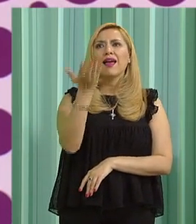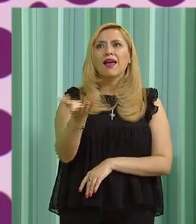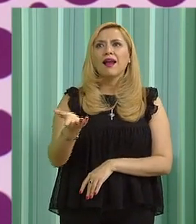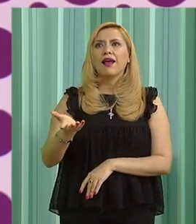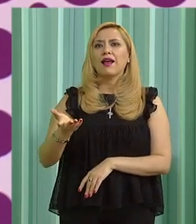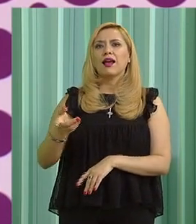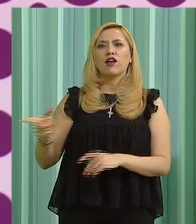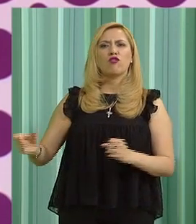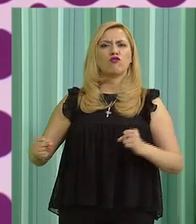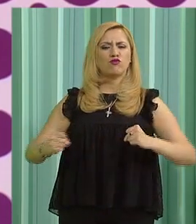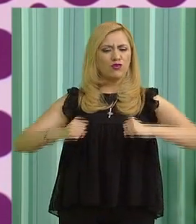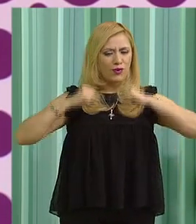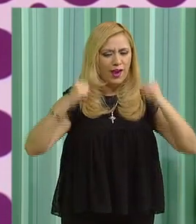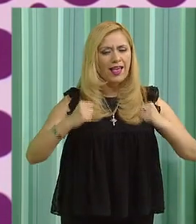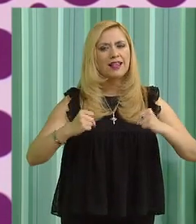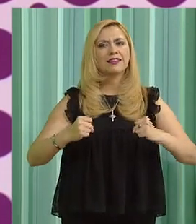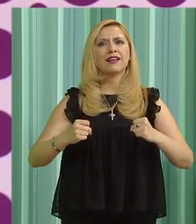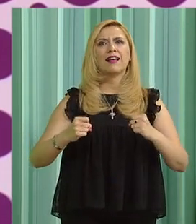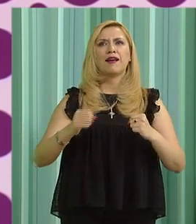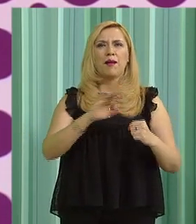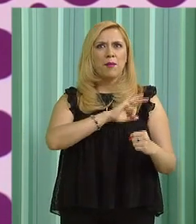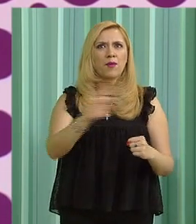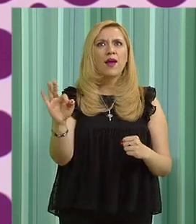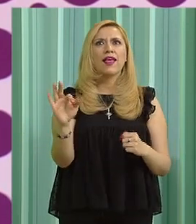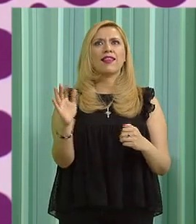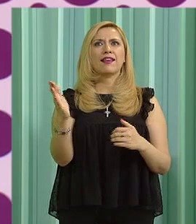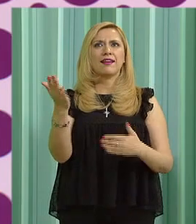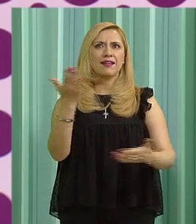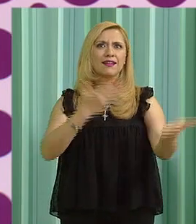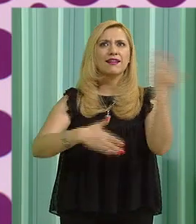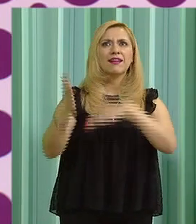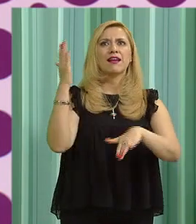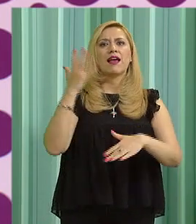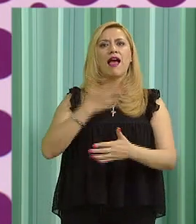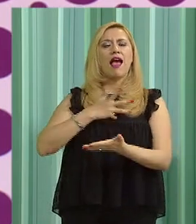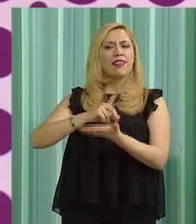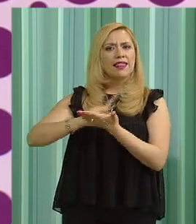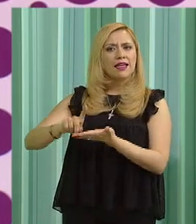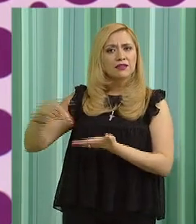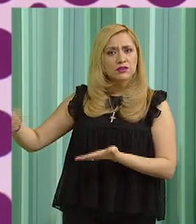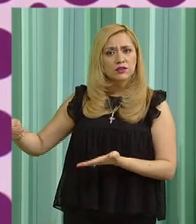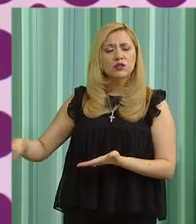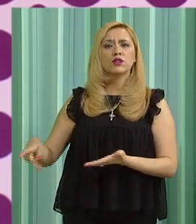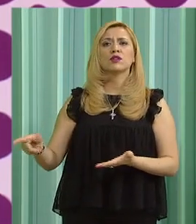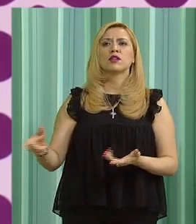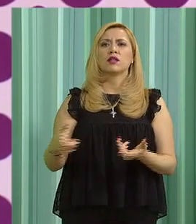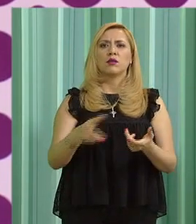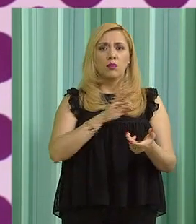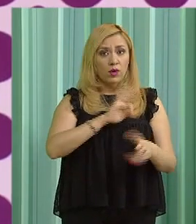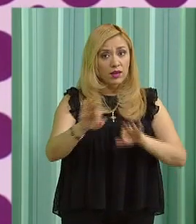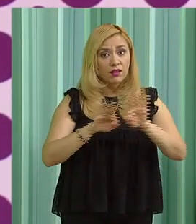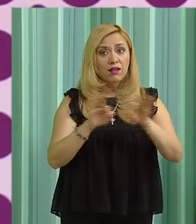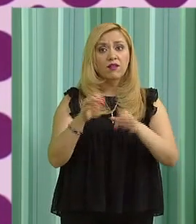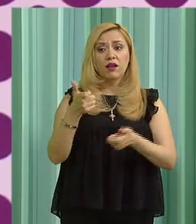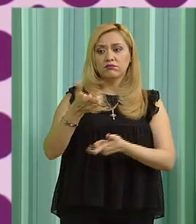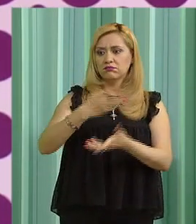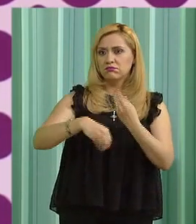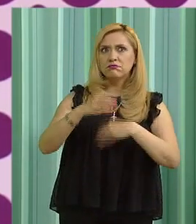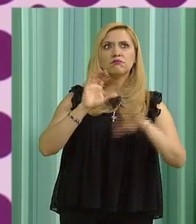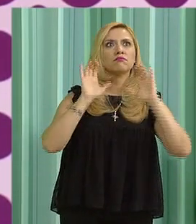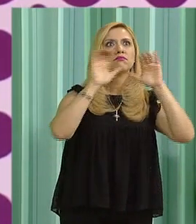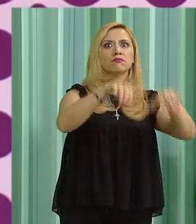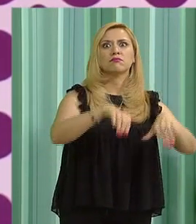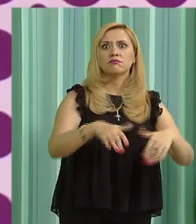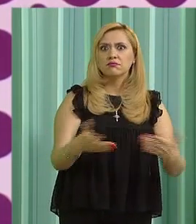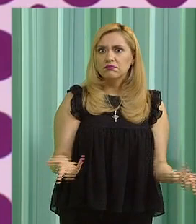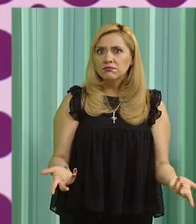verles empoderados, verles como sujetos de derechos, como personas activas económicamente cuando ya están